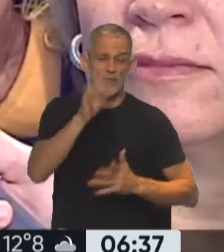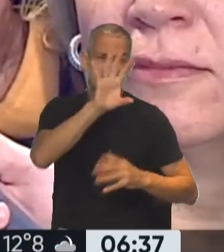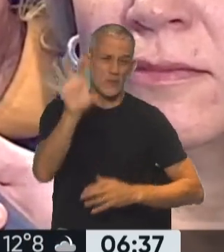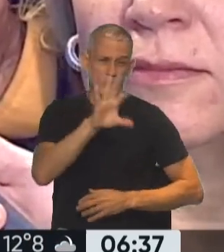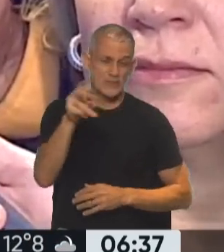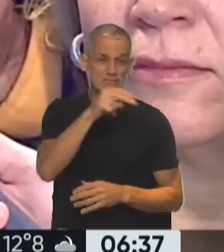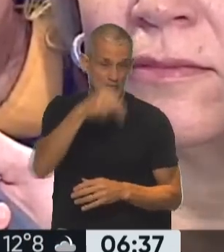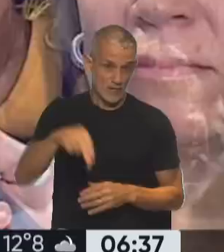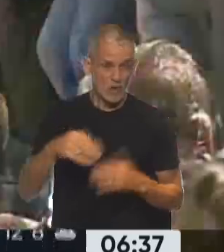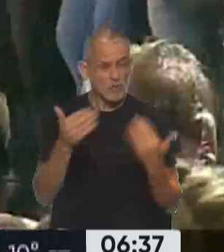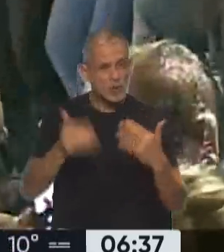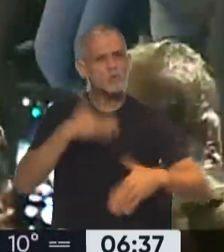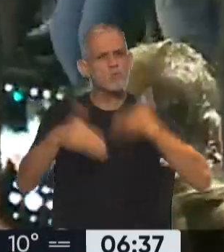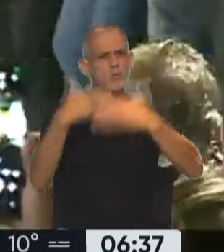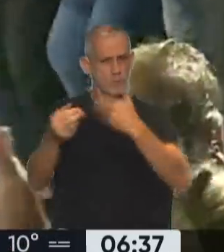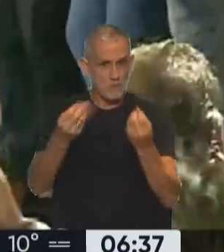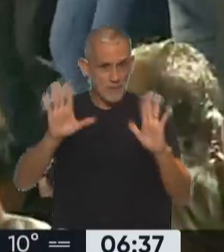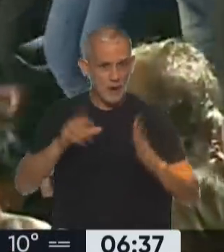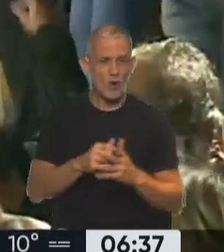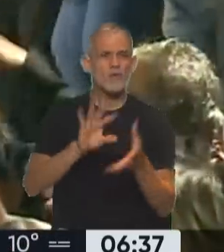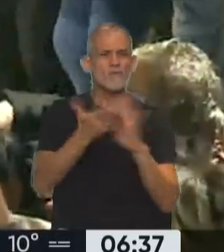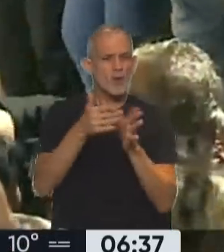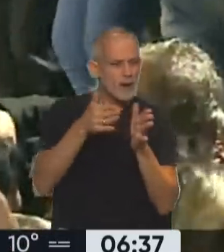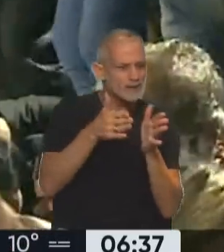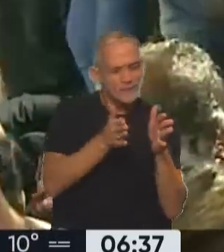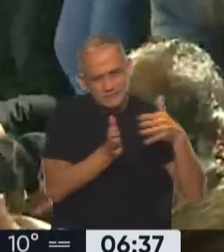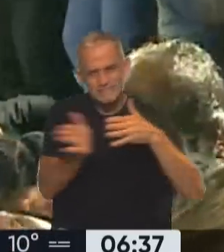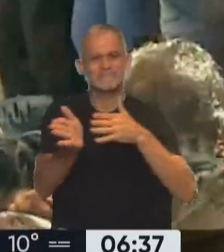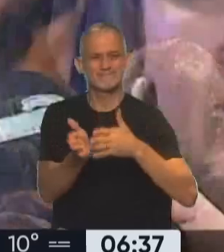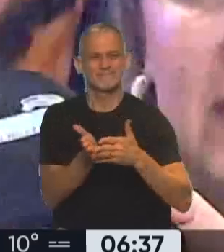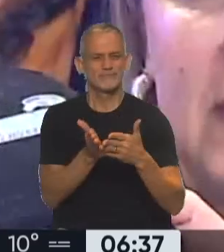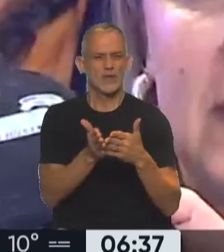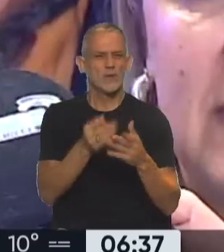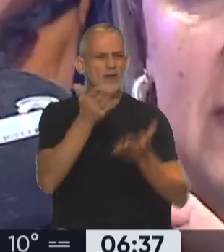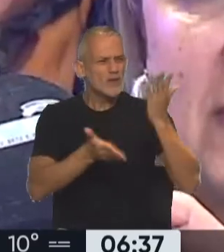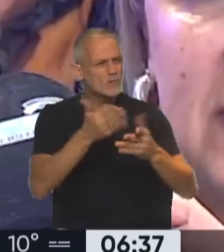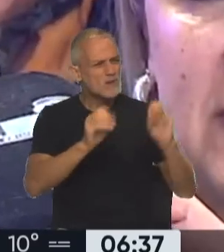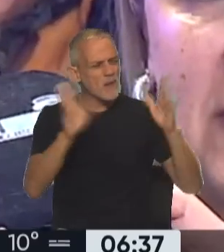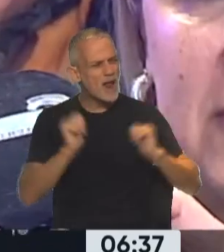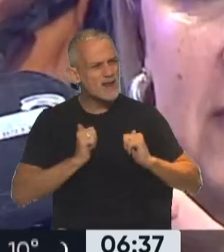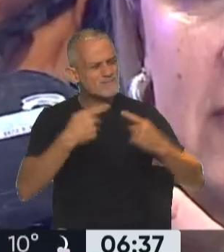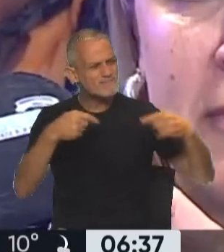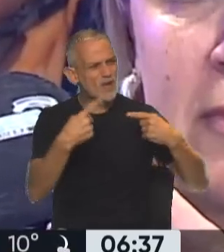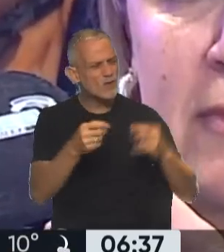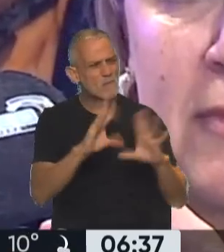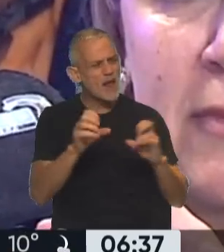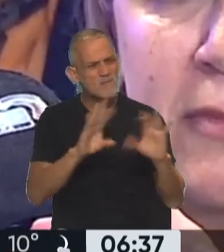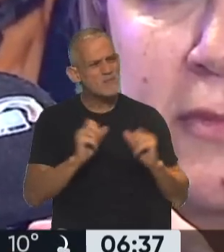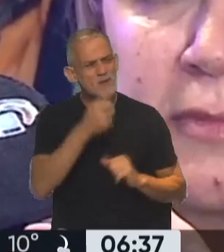poder crecer quizá de otra manera, ¿no? Luchar contra las injusticias que vivimos los neuquinos.